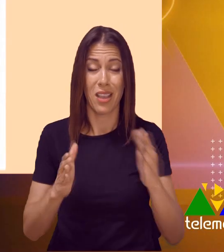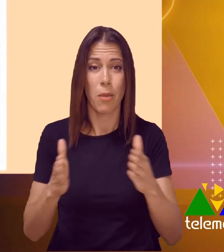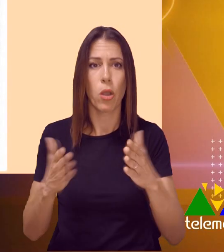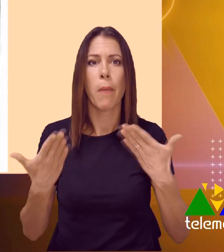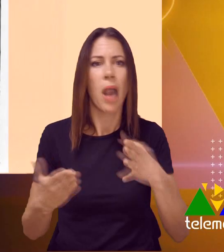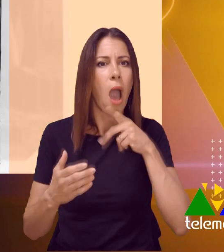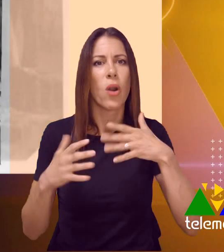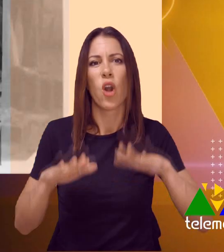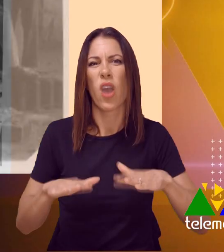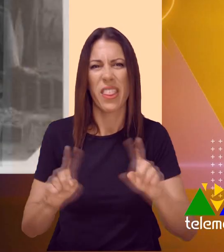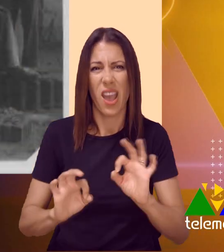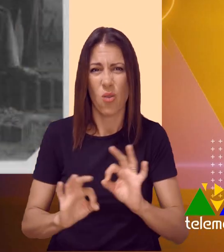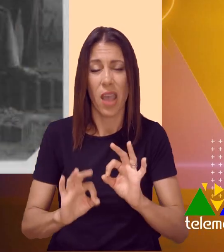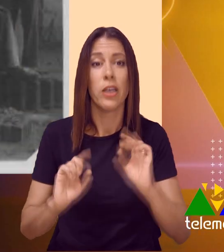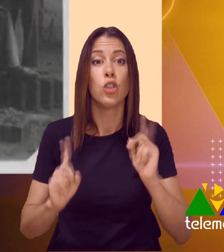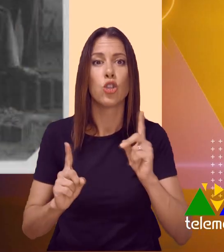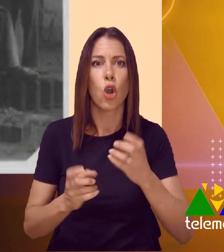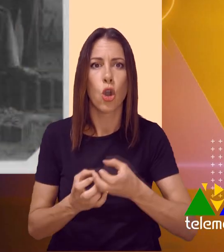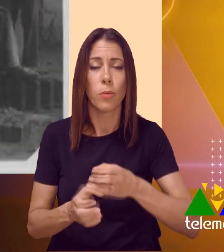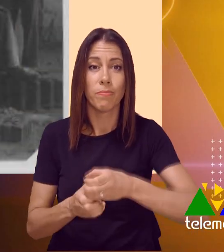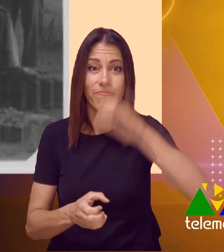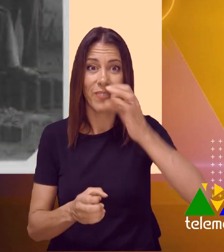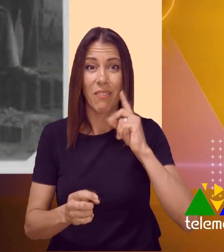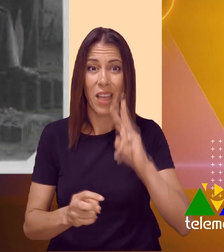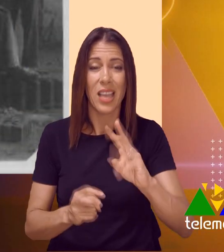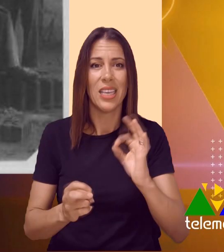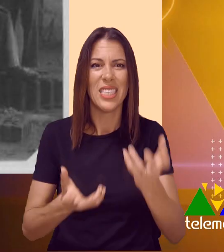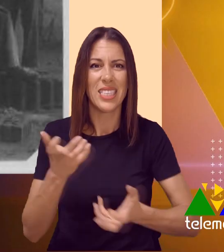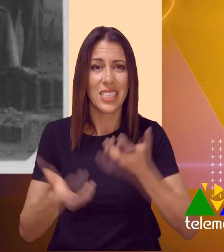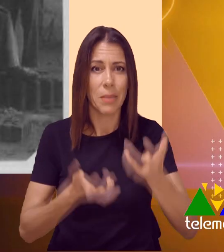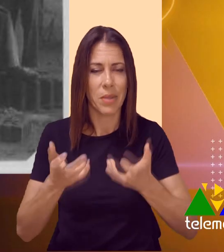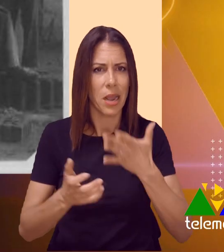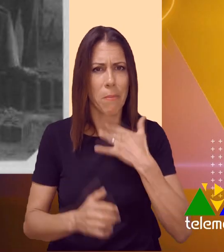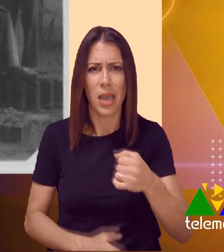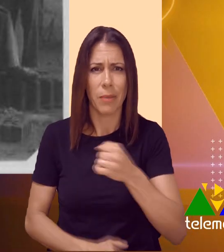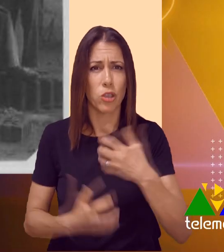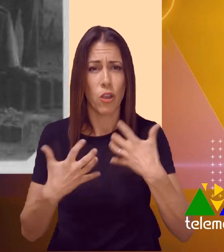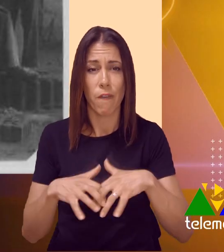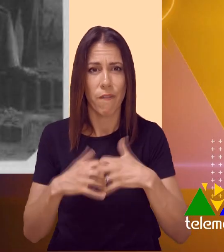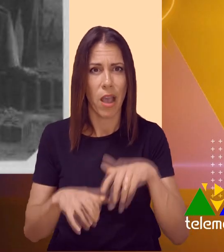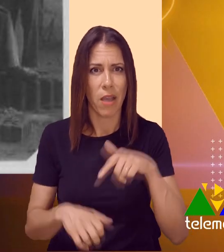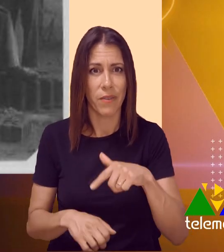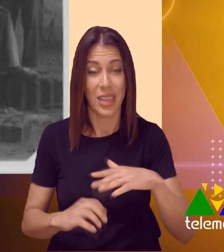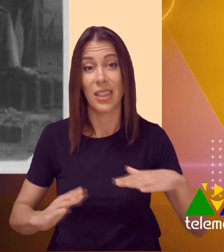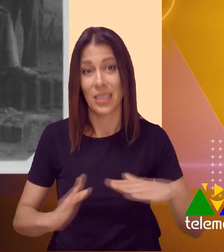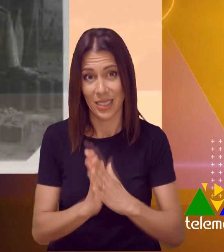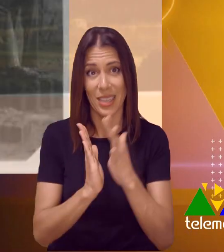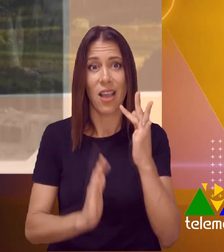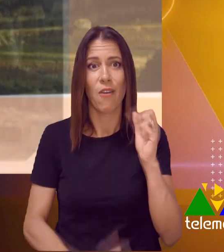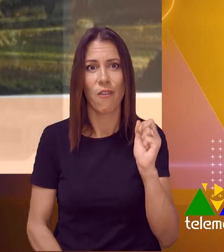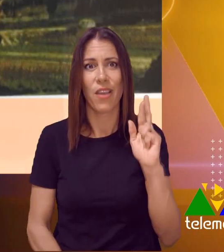nada, excepto la chimenea, de esta magnífica fábrica que fue la fábrica de San Fernando, y